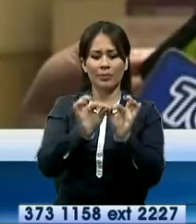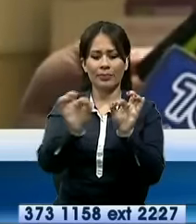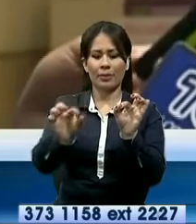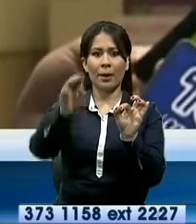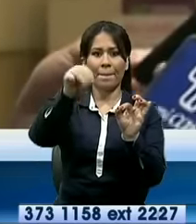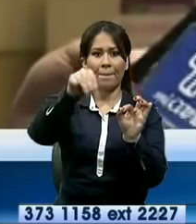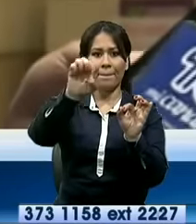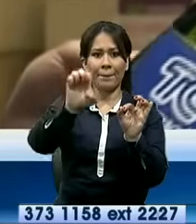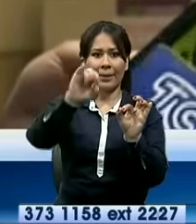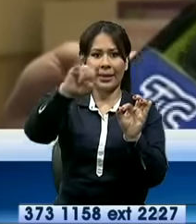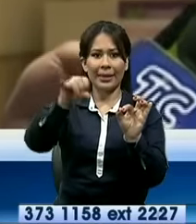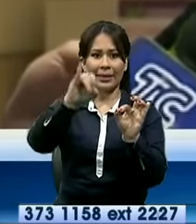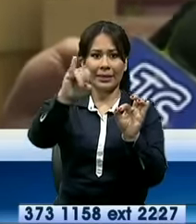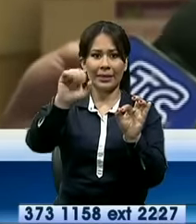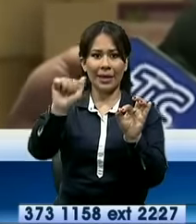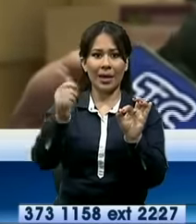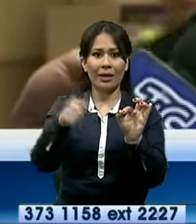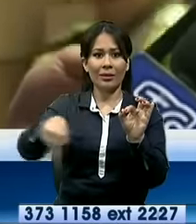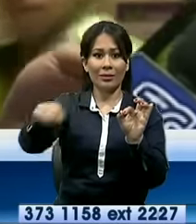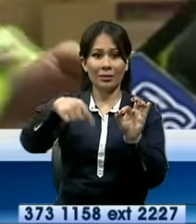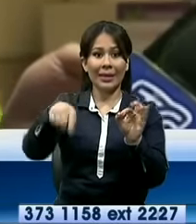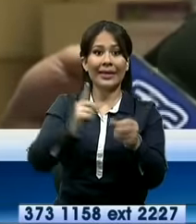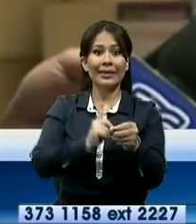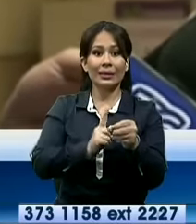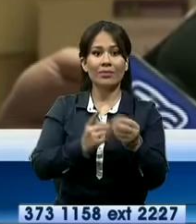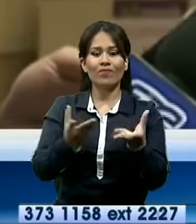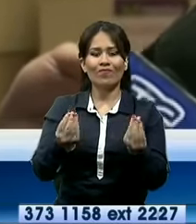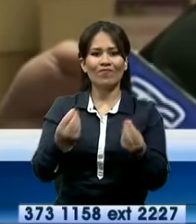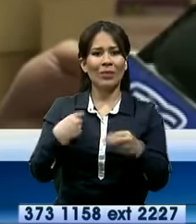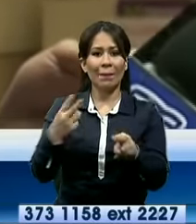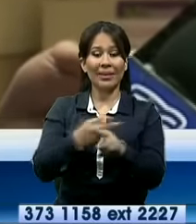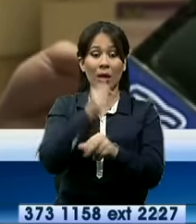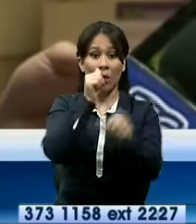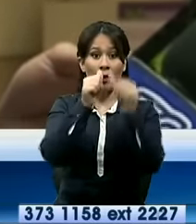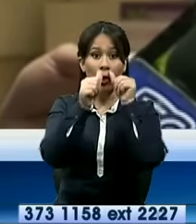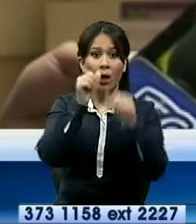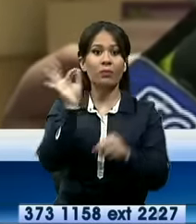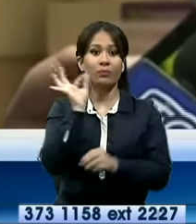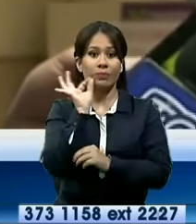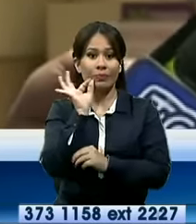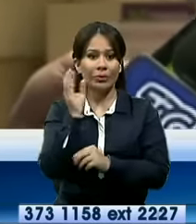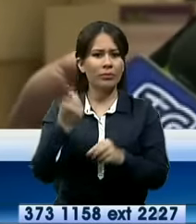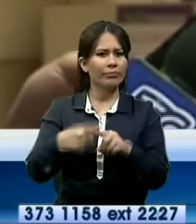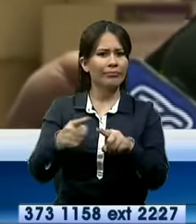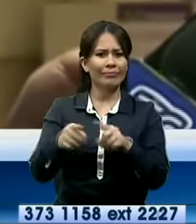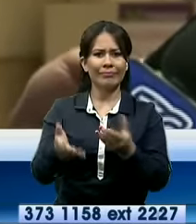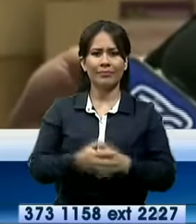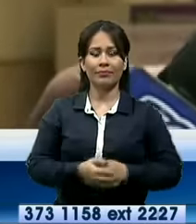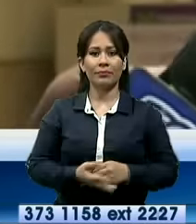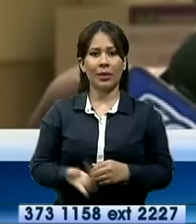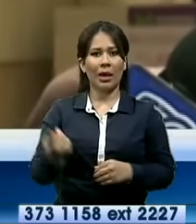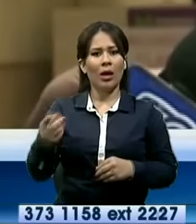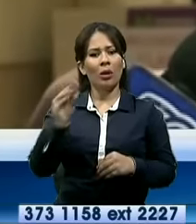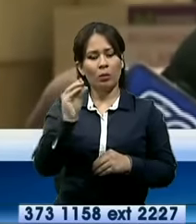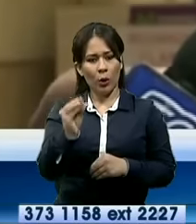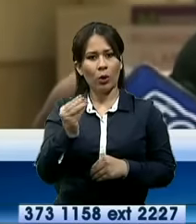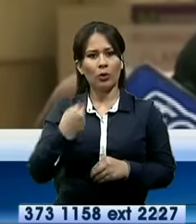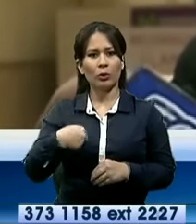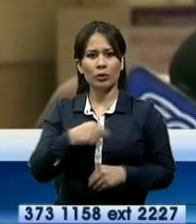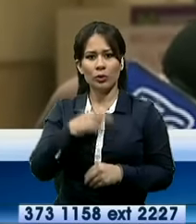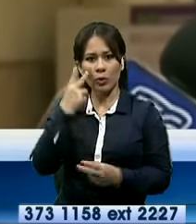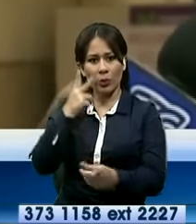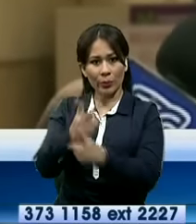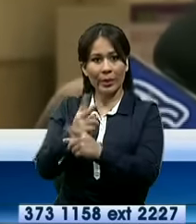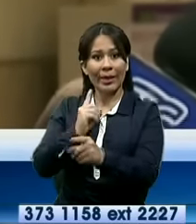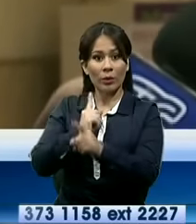Estaban con sustancias estupefacientes, esto es cocaína y marihuana. En mínima escala. Al revisar los antecedentes,